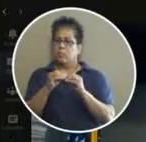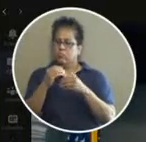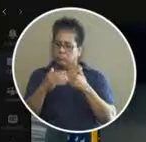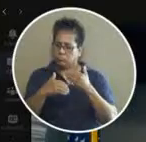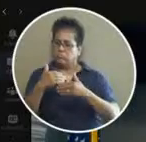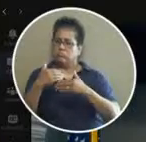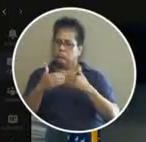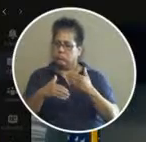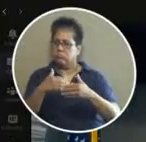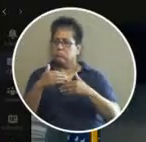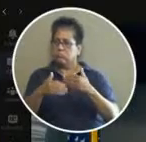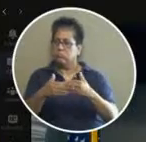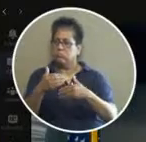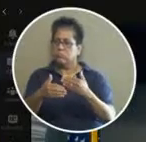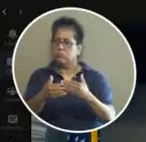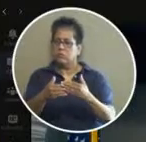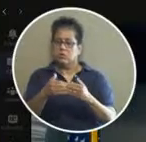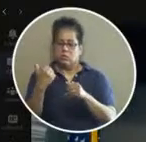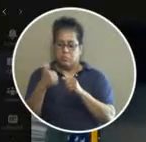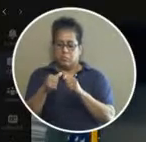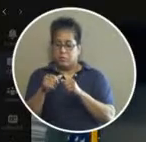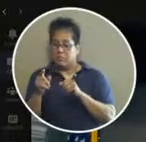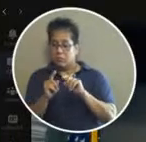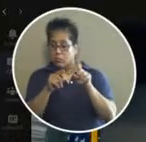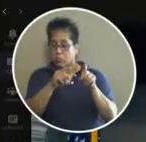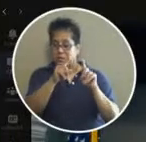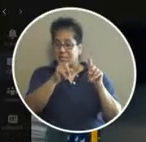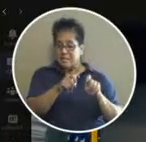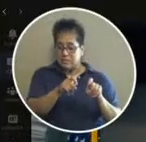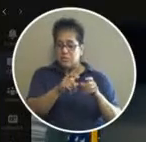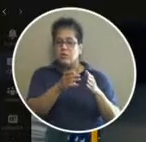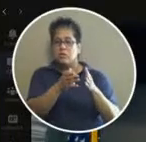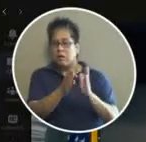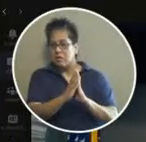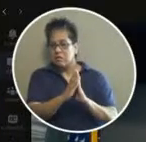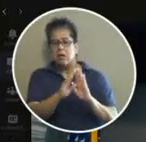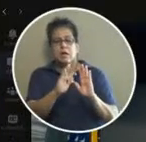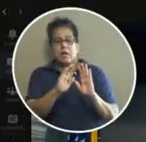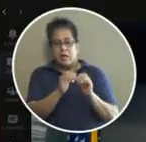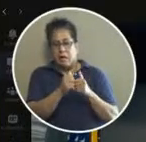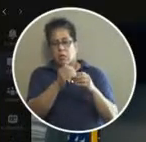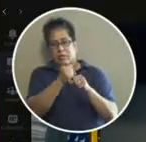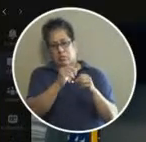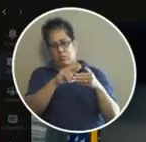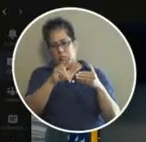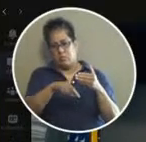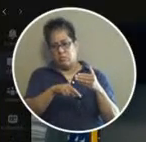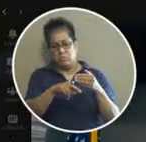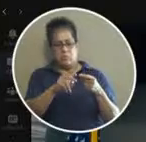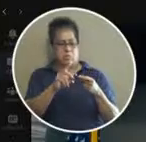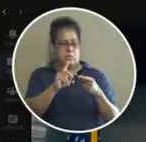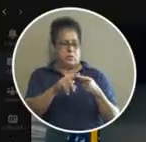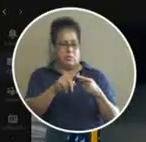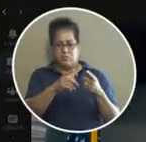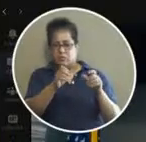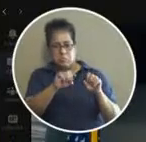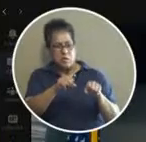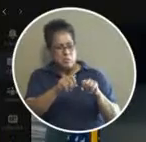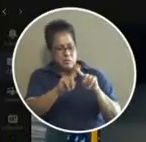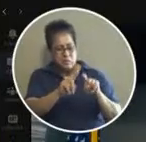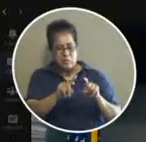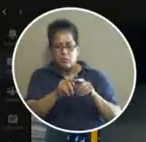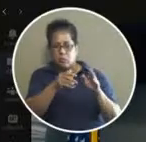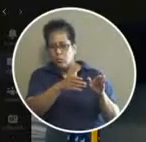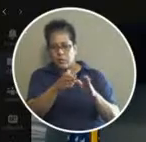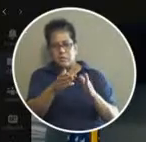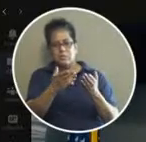Y cuando vaya a realizarse la prueba, pregunte también de qué otra manera puede recibir el resultado. Si es posible accesar